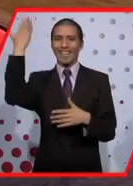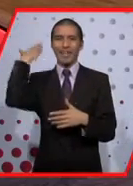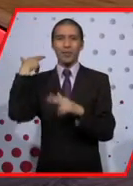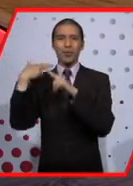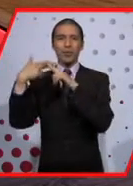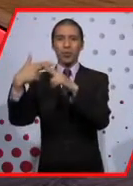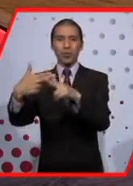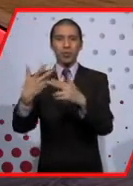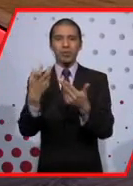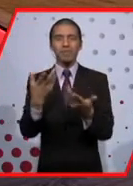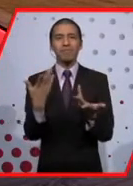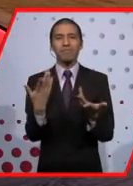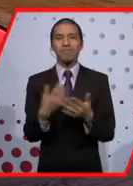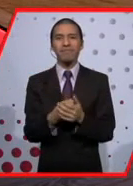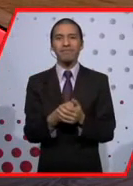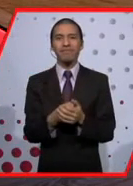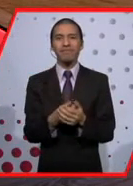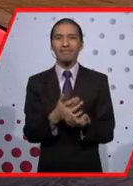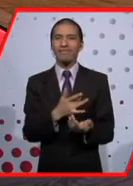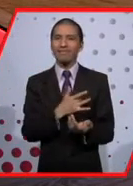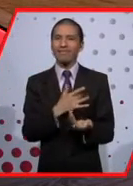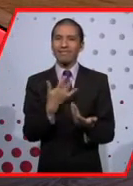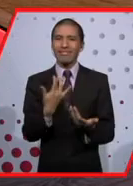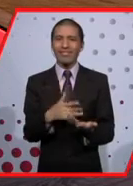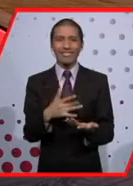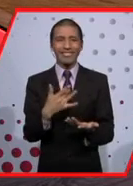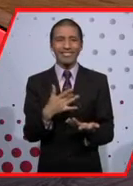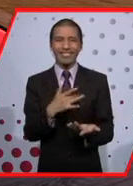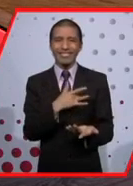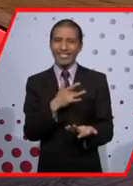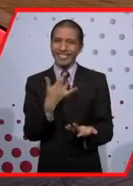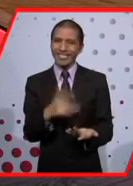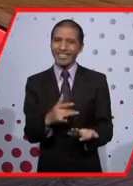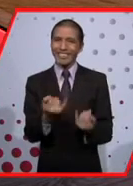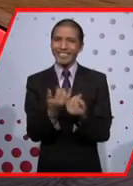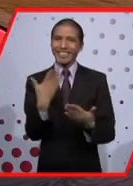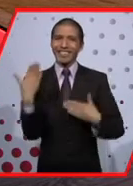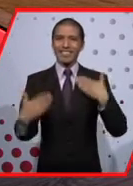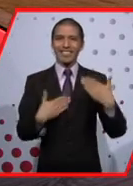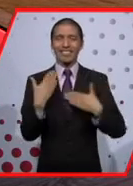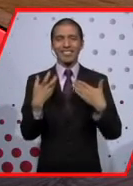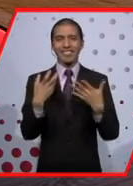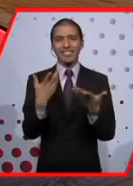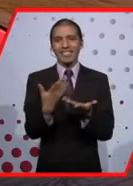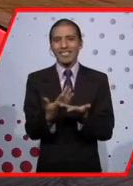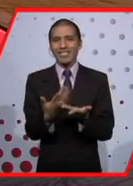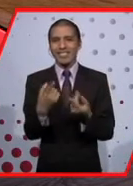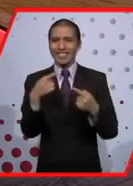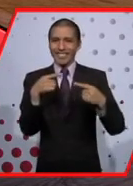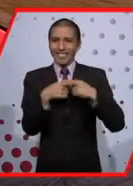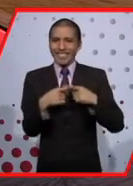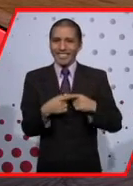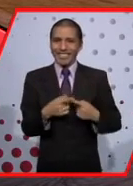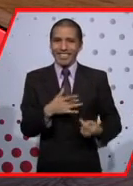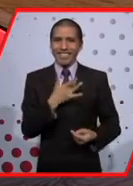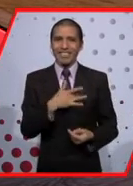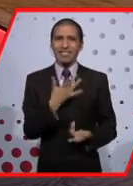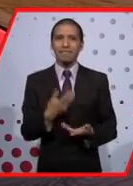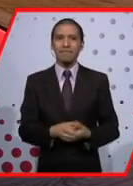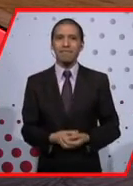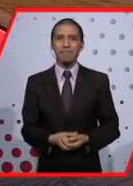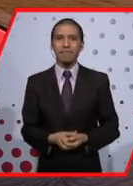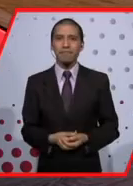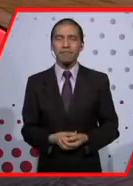que canta uno a veces cuando traes el dolor en el miocardio o la alegría y las mariposas en el estómago, ¿no? Exacto, muy entrañable. Deja que salga la